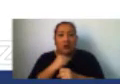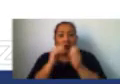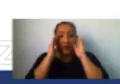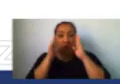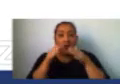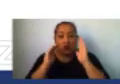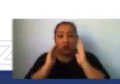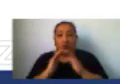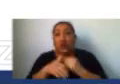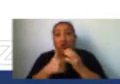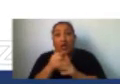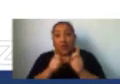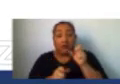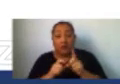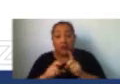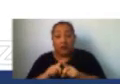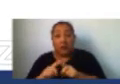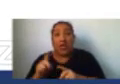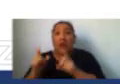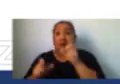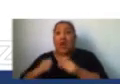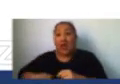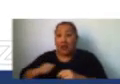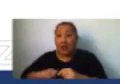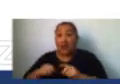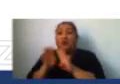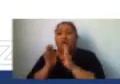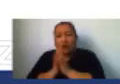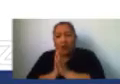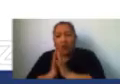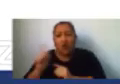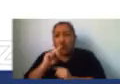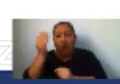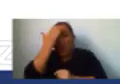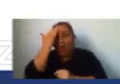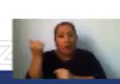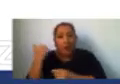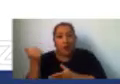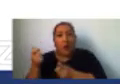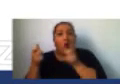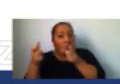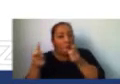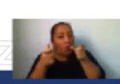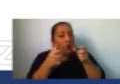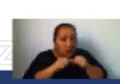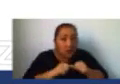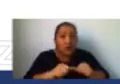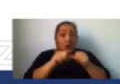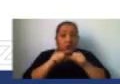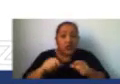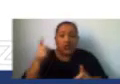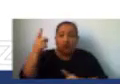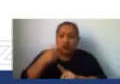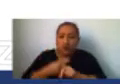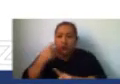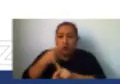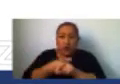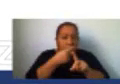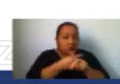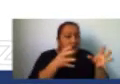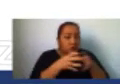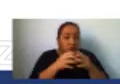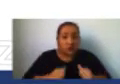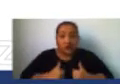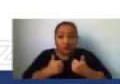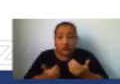atención. A los alcaldes a no descuidar la labor y también a todos a sumarnos a esta nueva